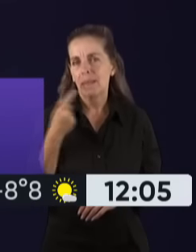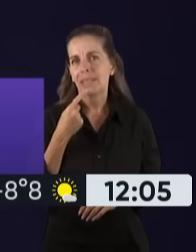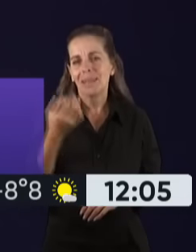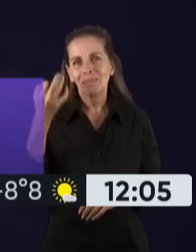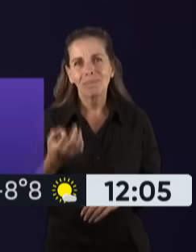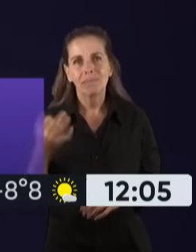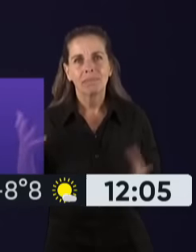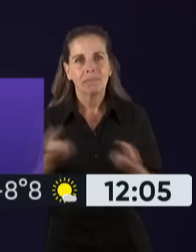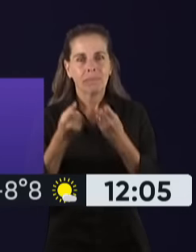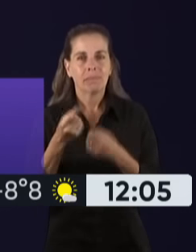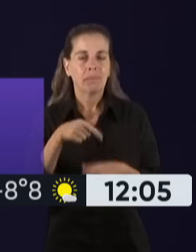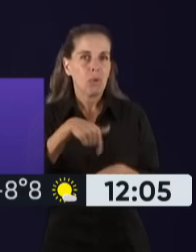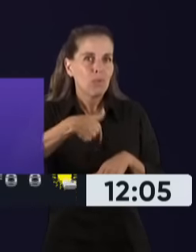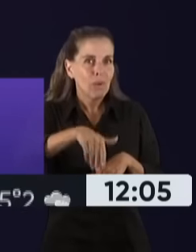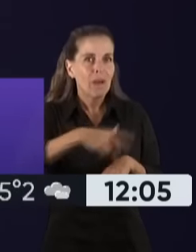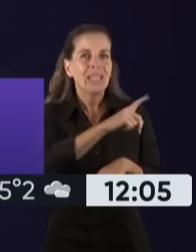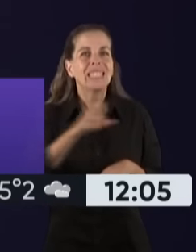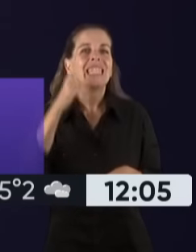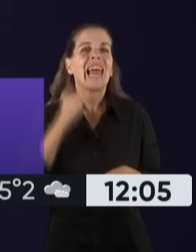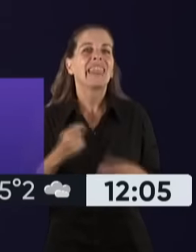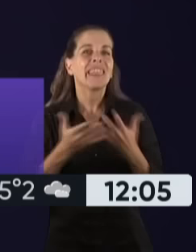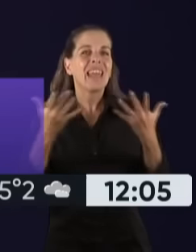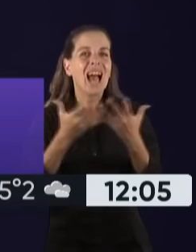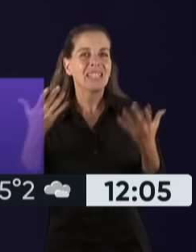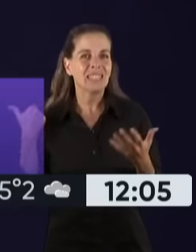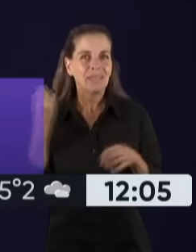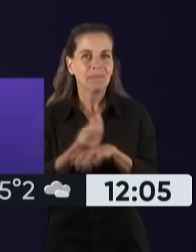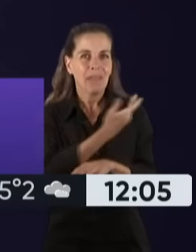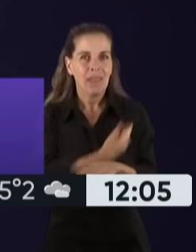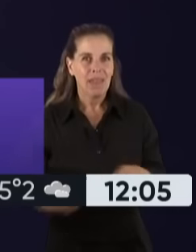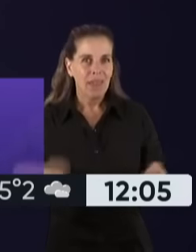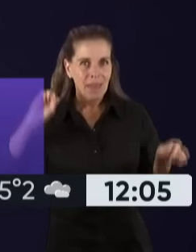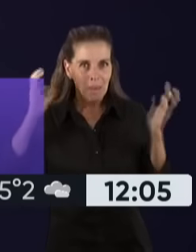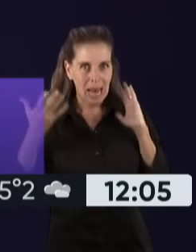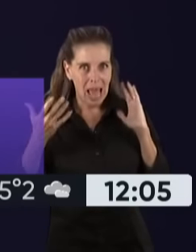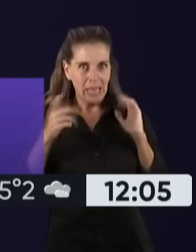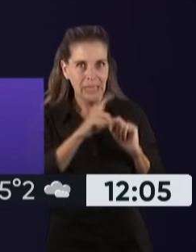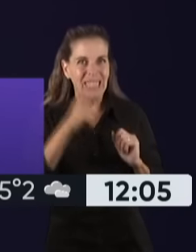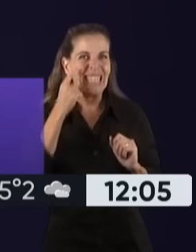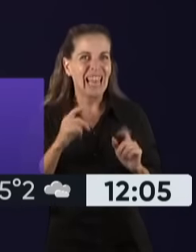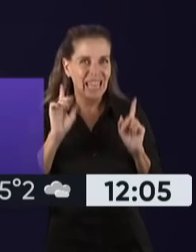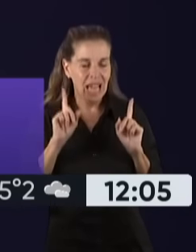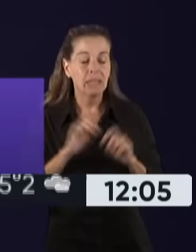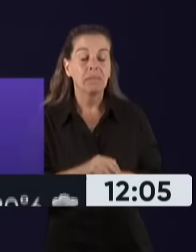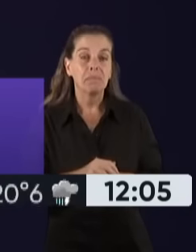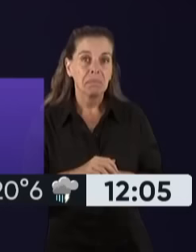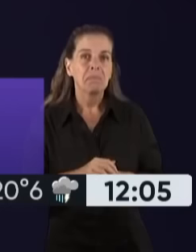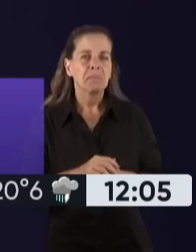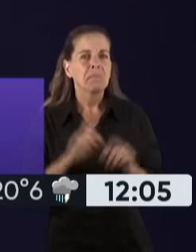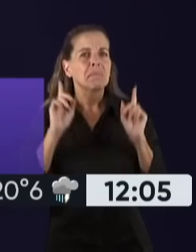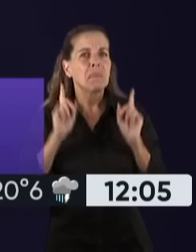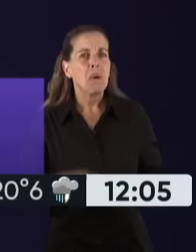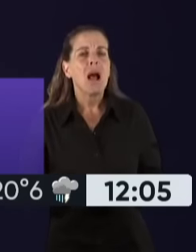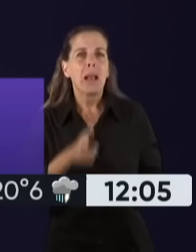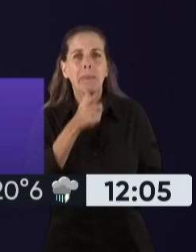gobierno eh Y lo cierto Es que nos nos llama la atención nos sigue llamando la